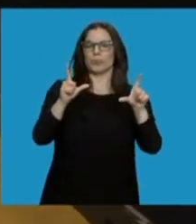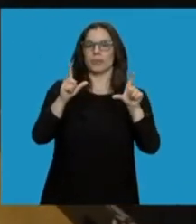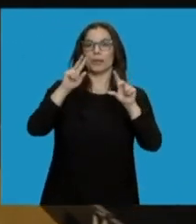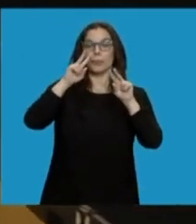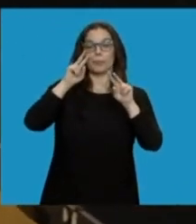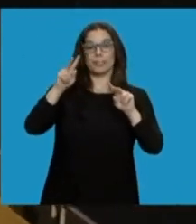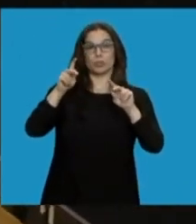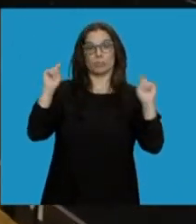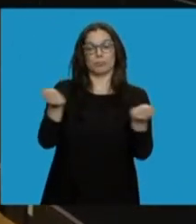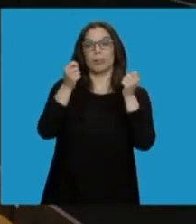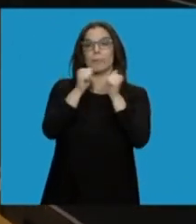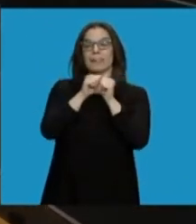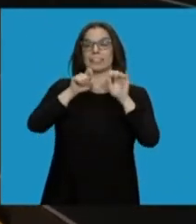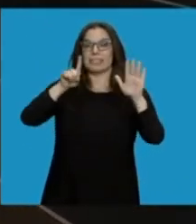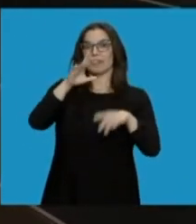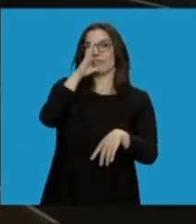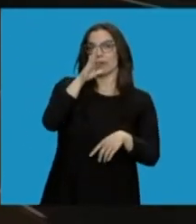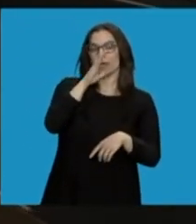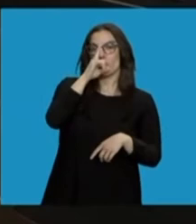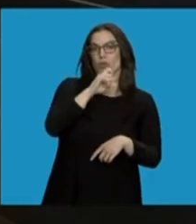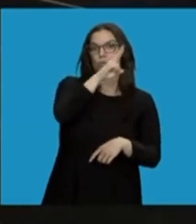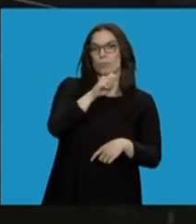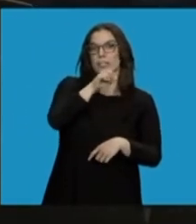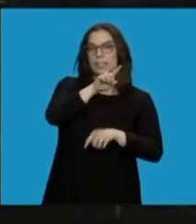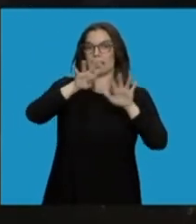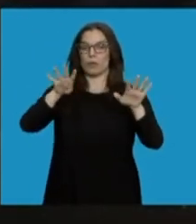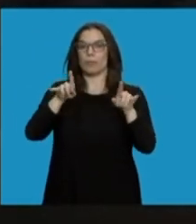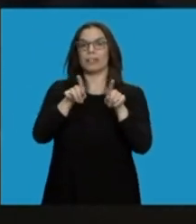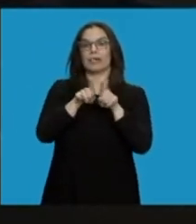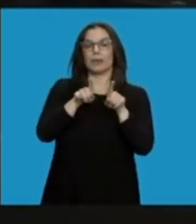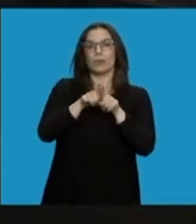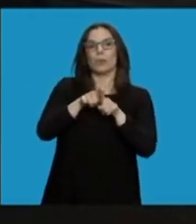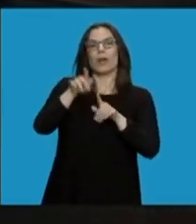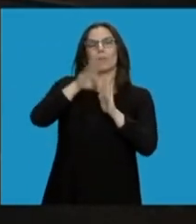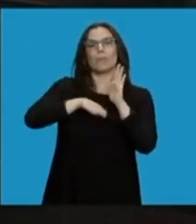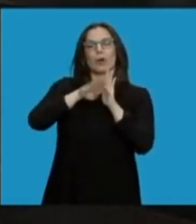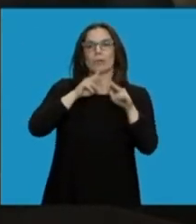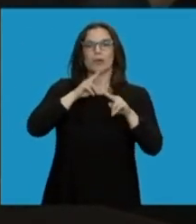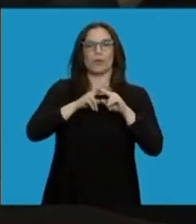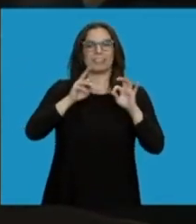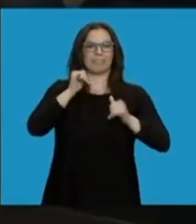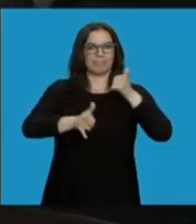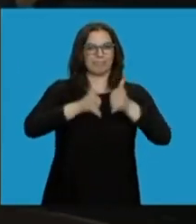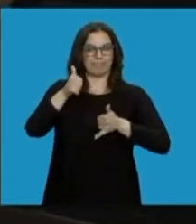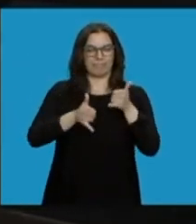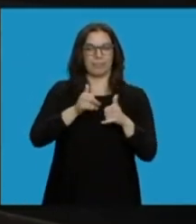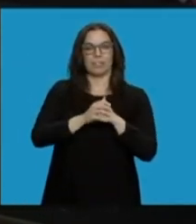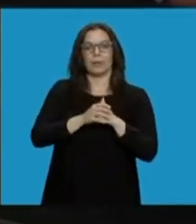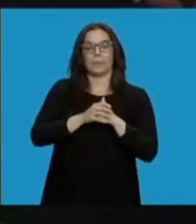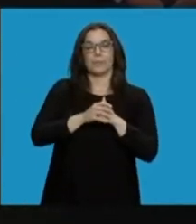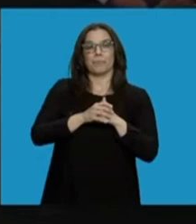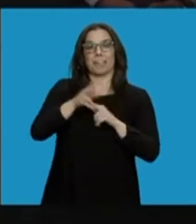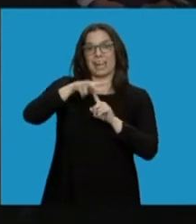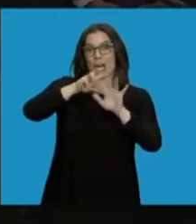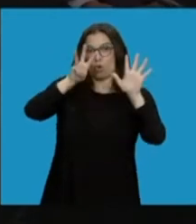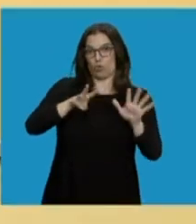de febrero de 2019 en el espacio Sobre Ruedas de la 8 de Castilla y León Televisión. Es un sobrecogedor relato que